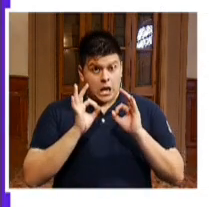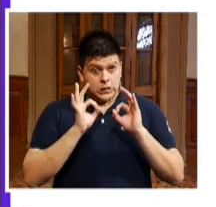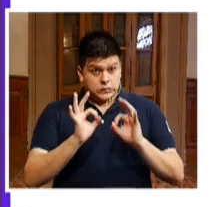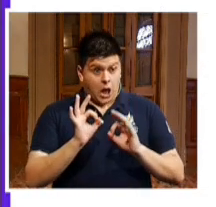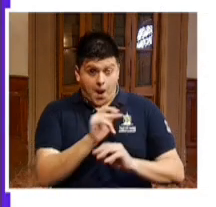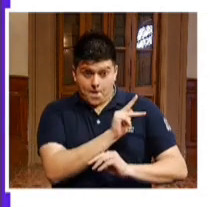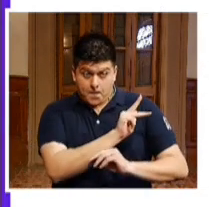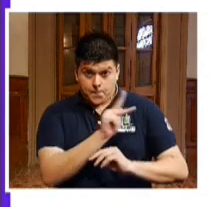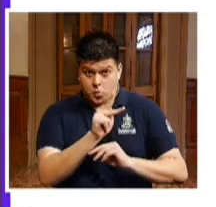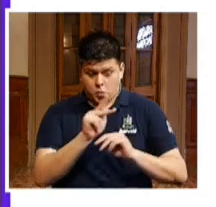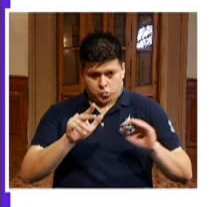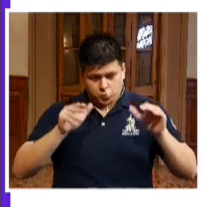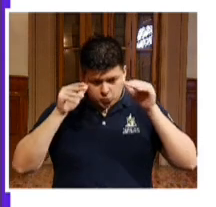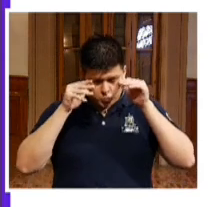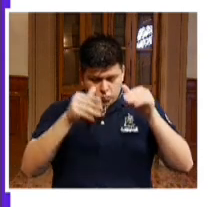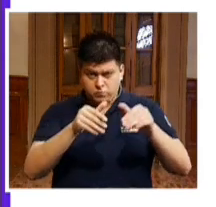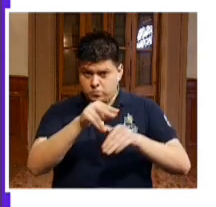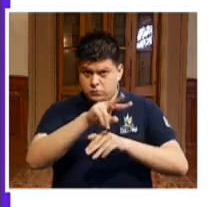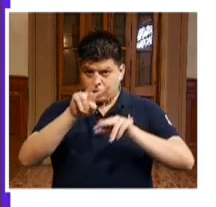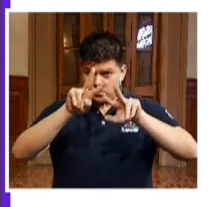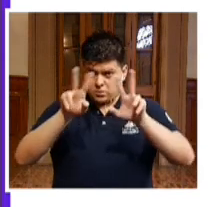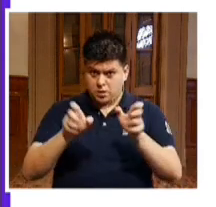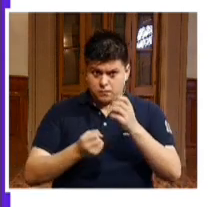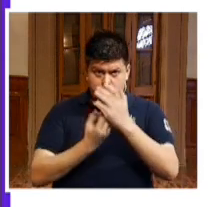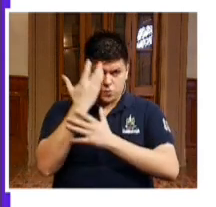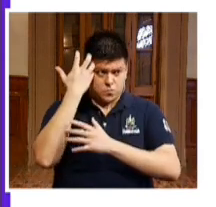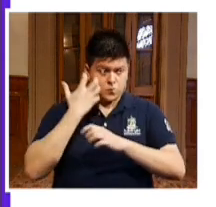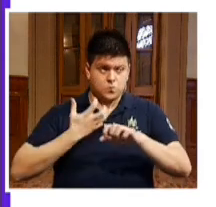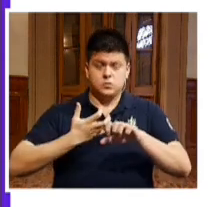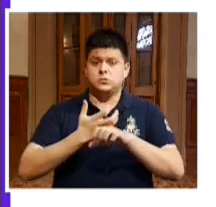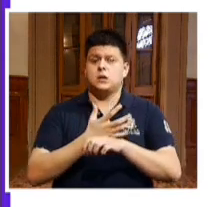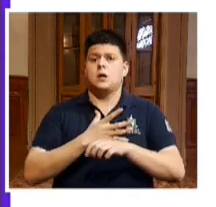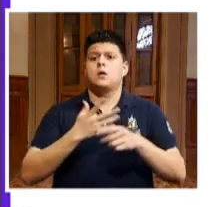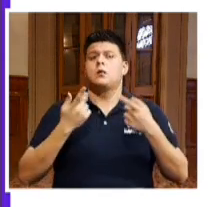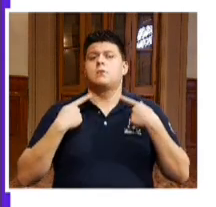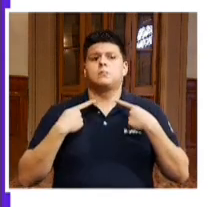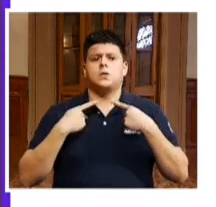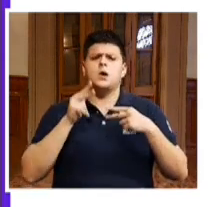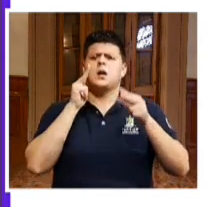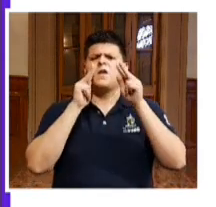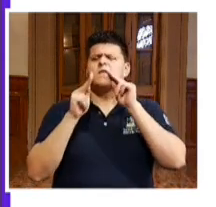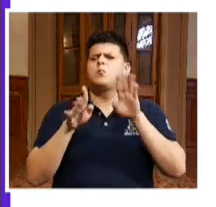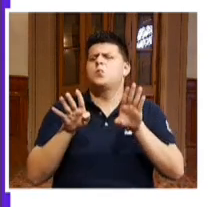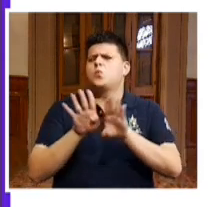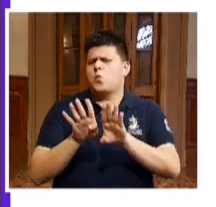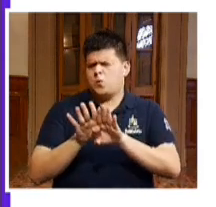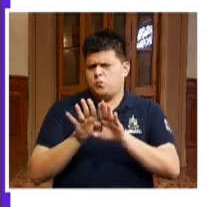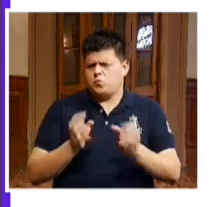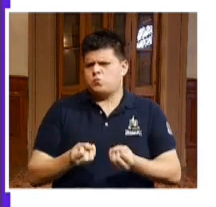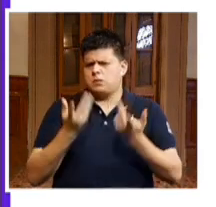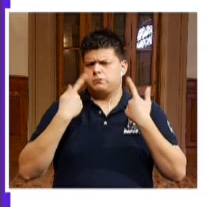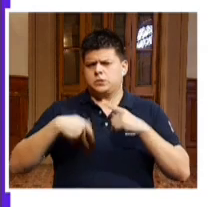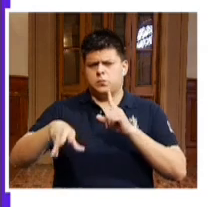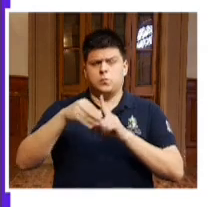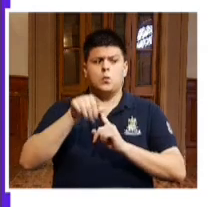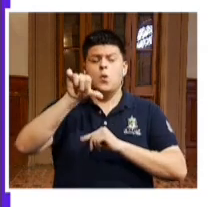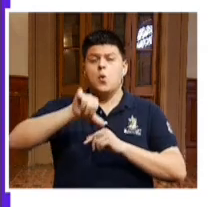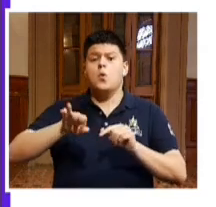Específicamente en el estado de Nuevo León, la carga de enfermedades como sigue. Hasta el día de hoy